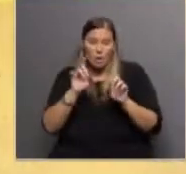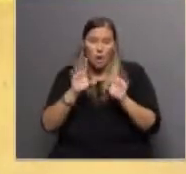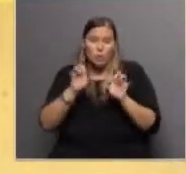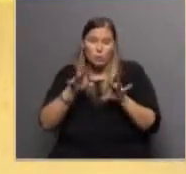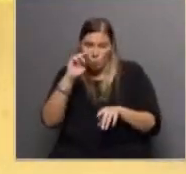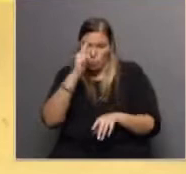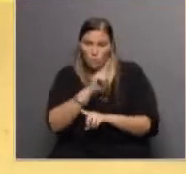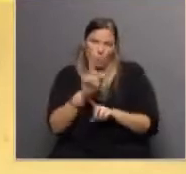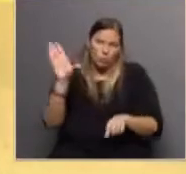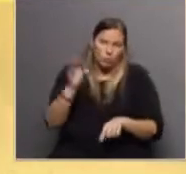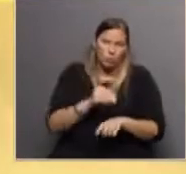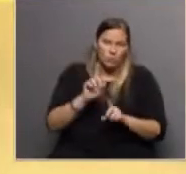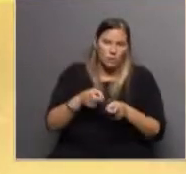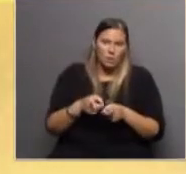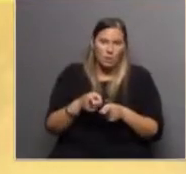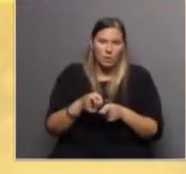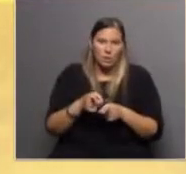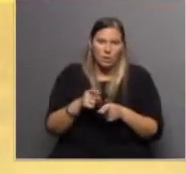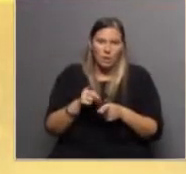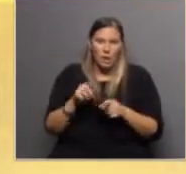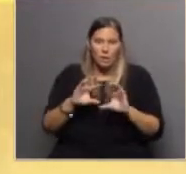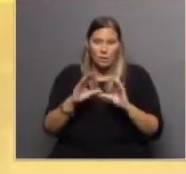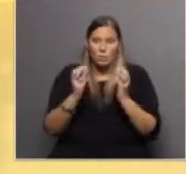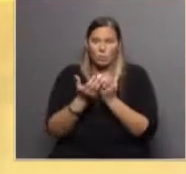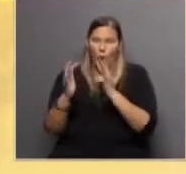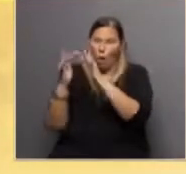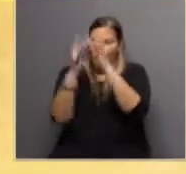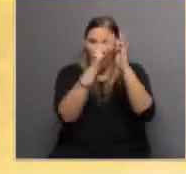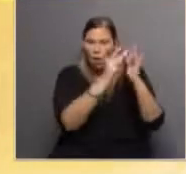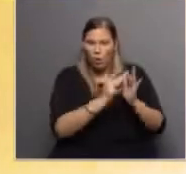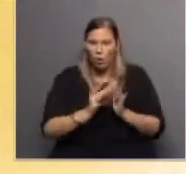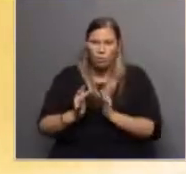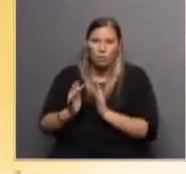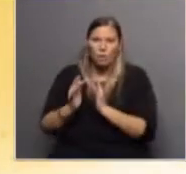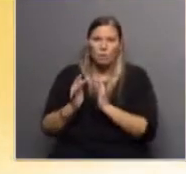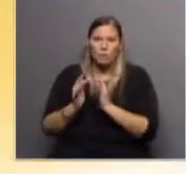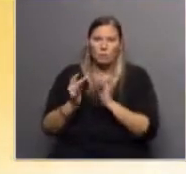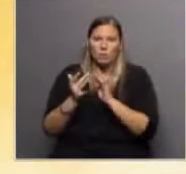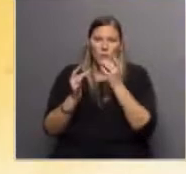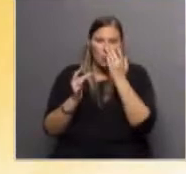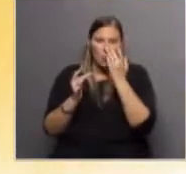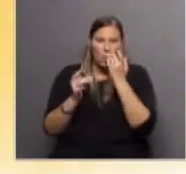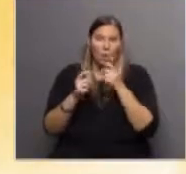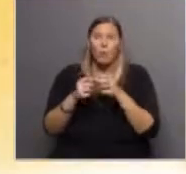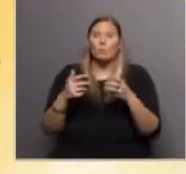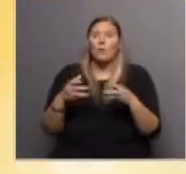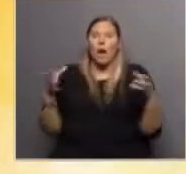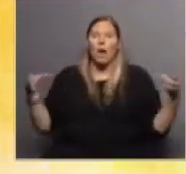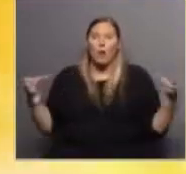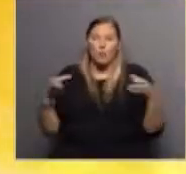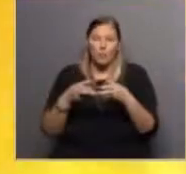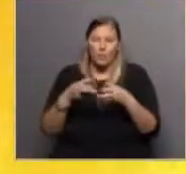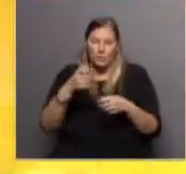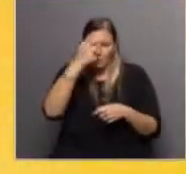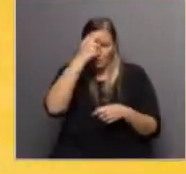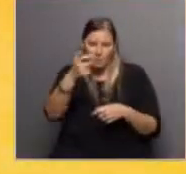que, y justo en eso, ¿no? En este mundo tan hiperconectado, como que se formara una gran comunidad